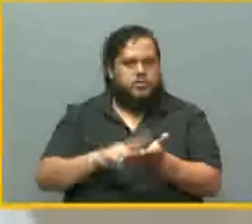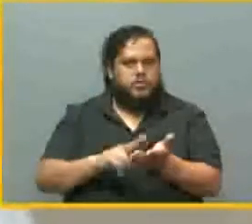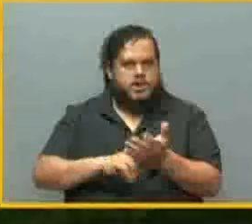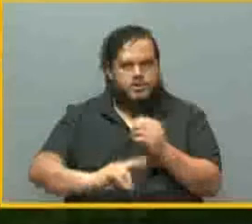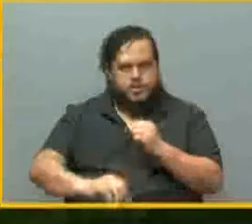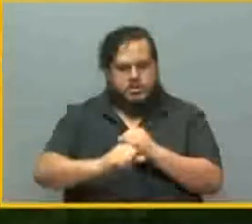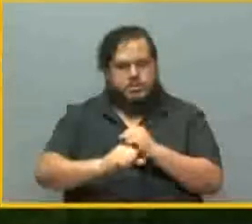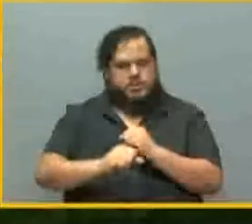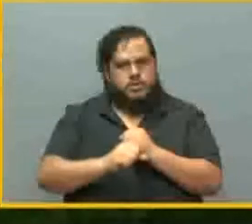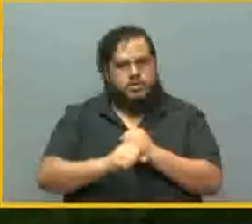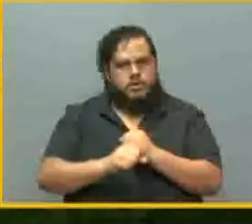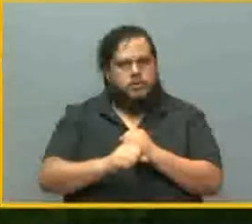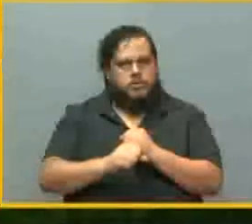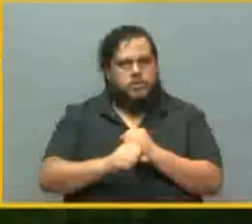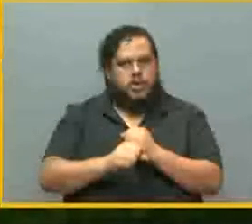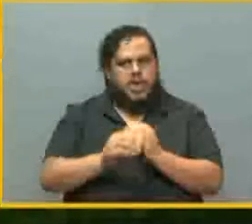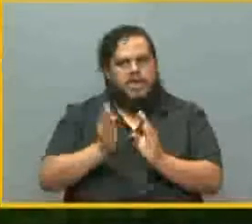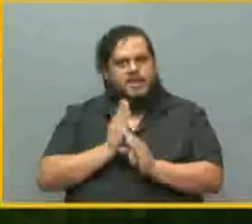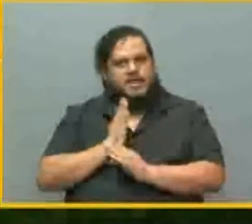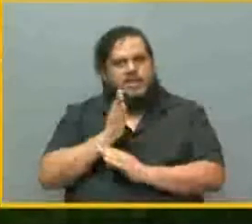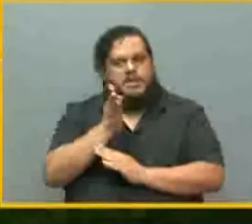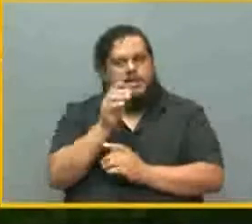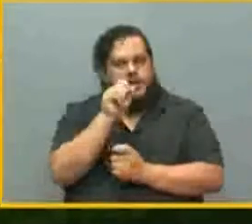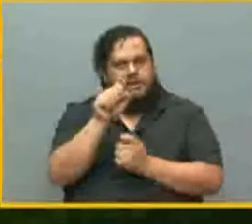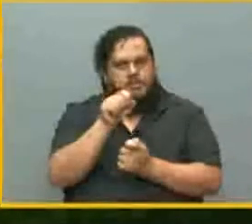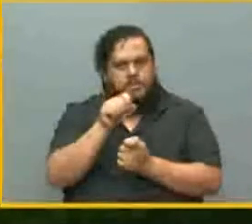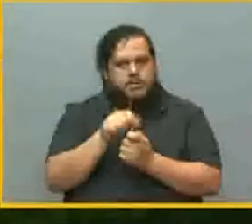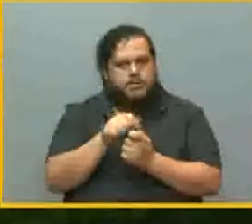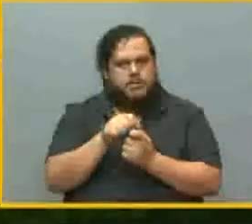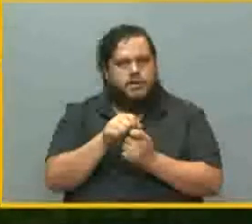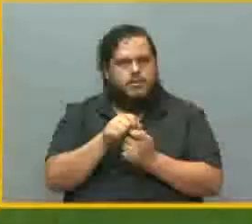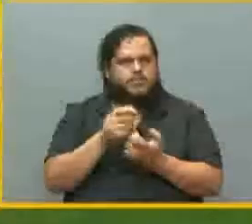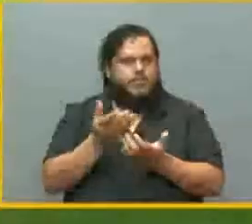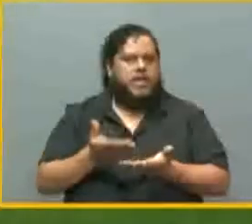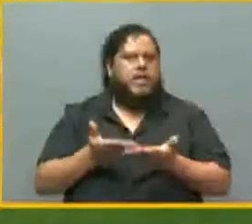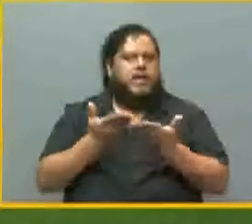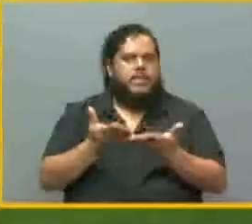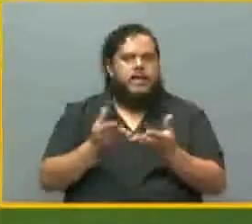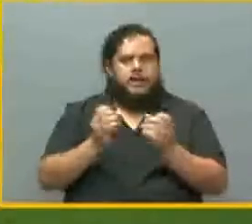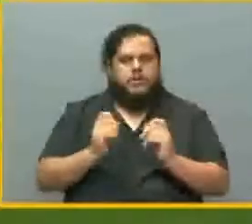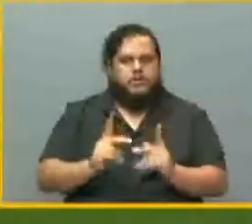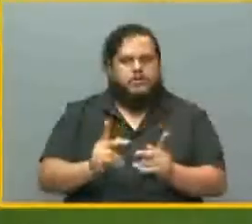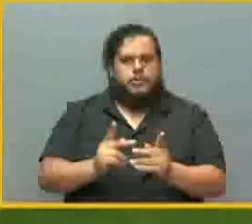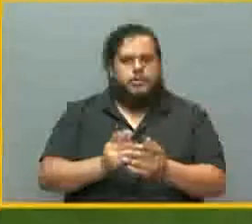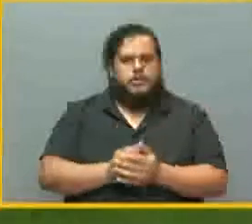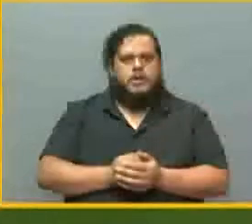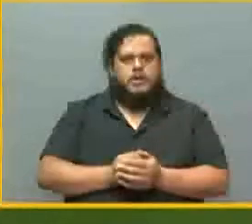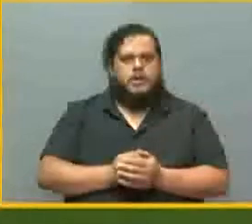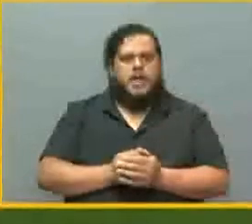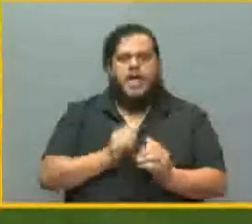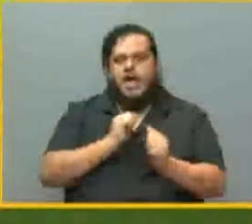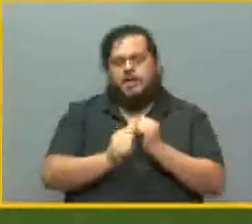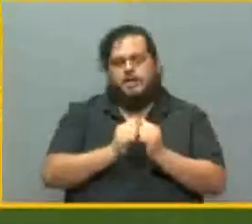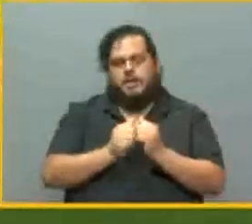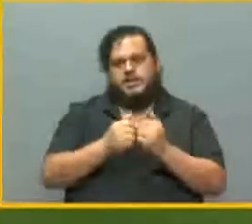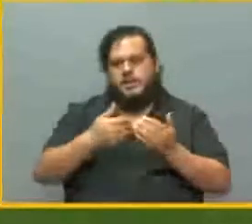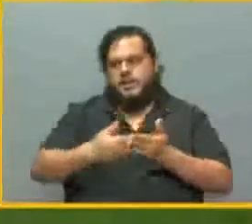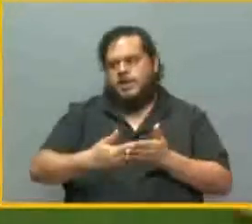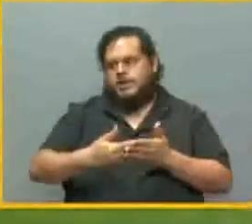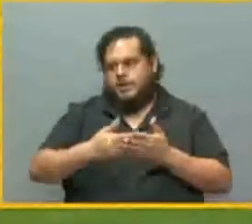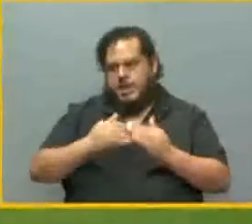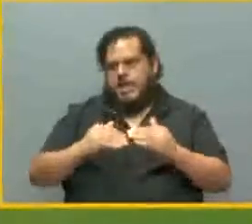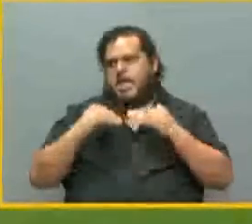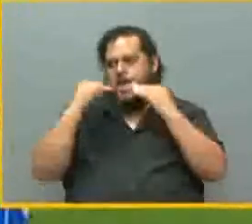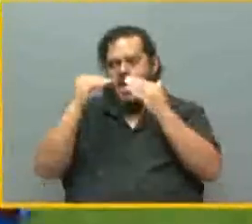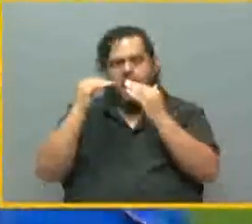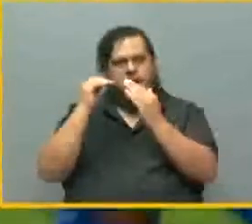patrocinio se dirijan específica totalmente a darle oportunidad a atletas de alto rendimiento que puedan